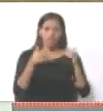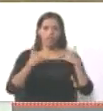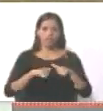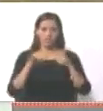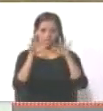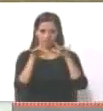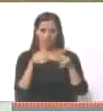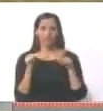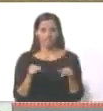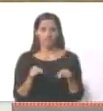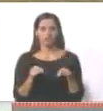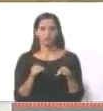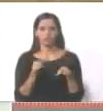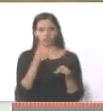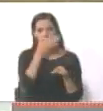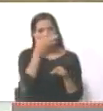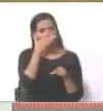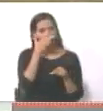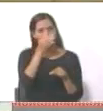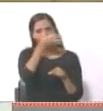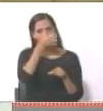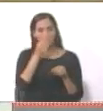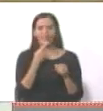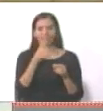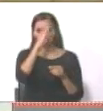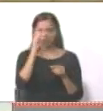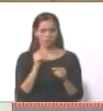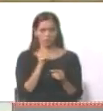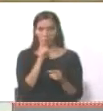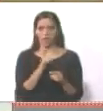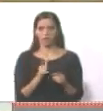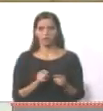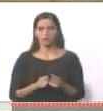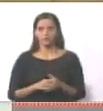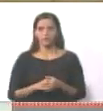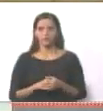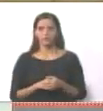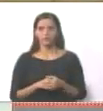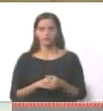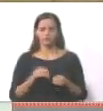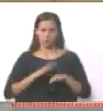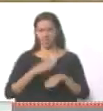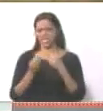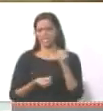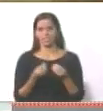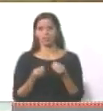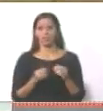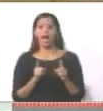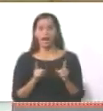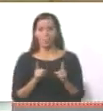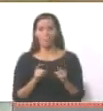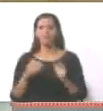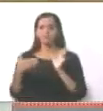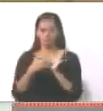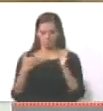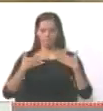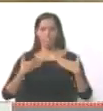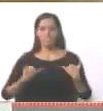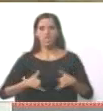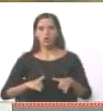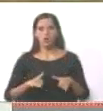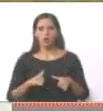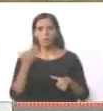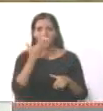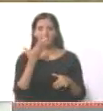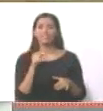esto, ¿qué van a decir de Diosdado Cabello? Uy, qué malo es. ¿Por qué haces eso? Ah, pero ellos sí se meten con mis hijos. Pareciera que